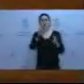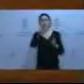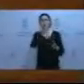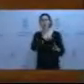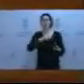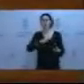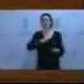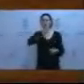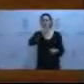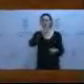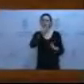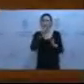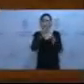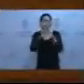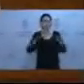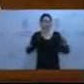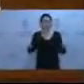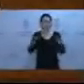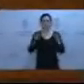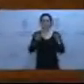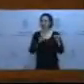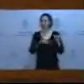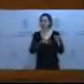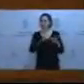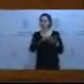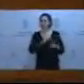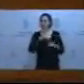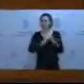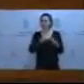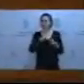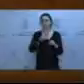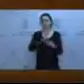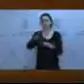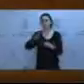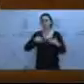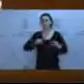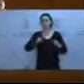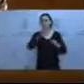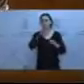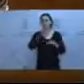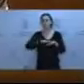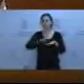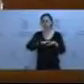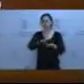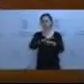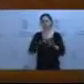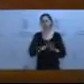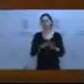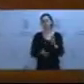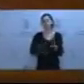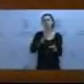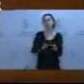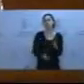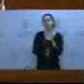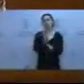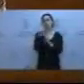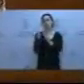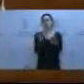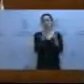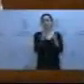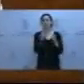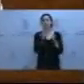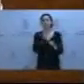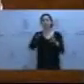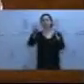autónoma, desgraciadamente, y las consecuencias en materia sanitaria que de ellos se derivan, y también en materia de educación, justamente por lo